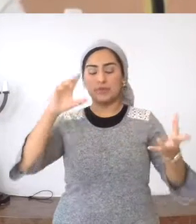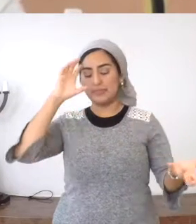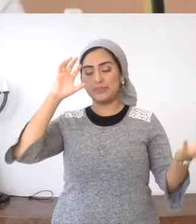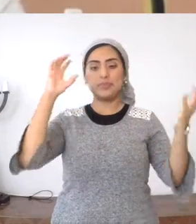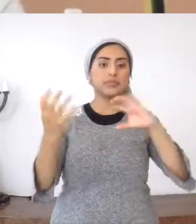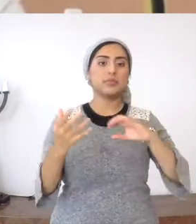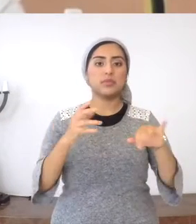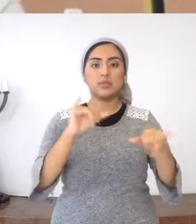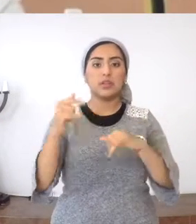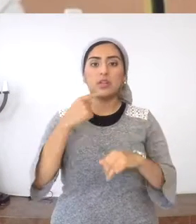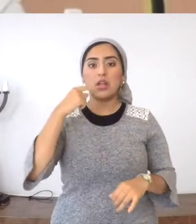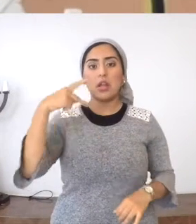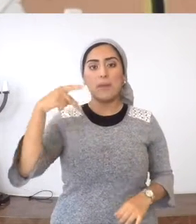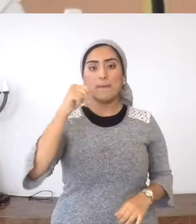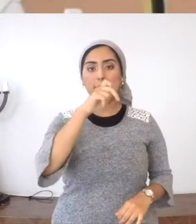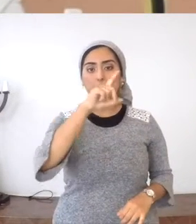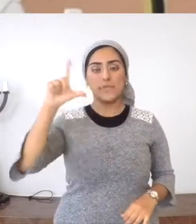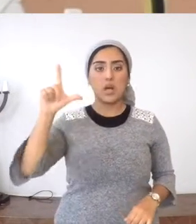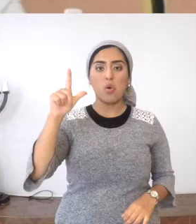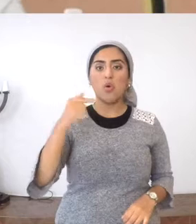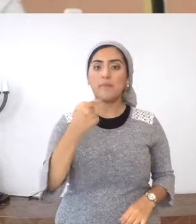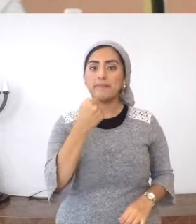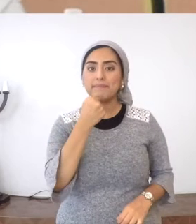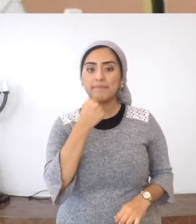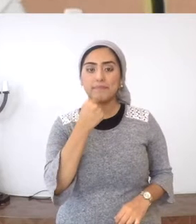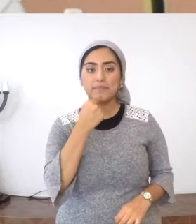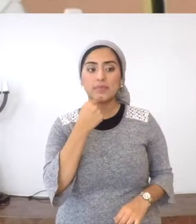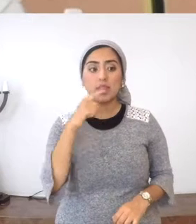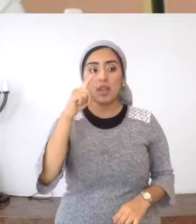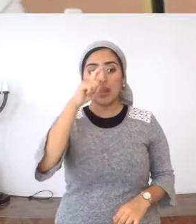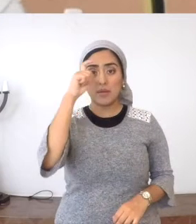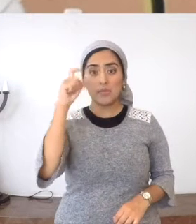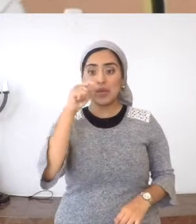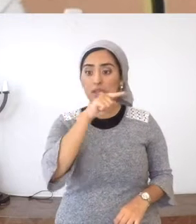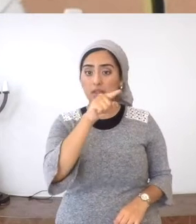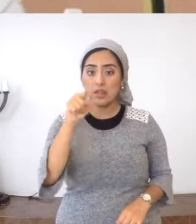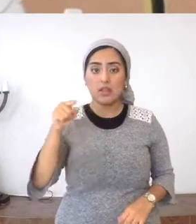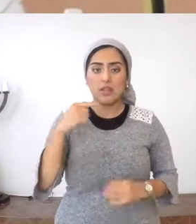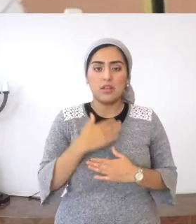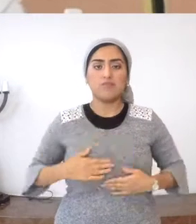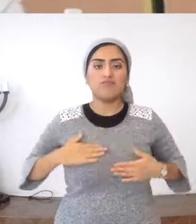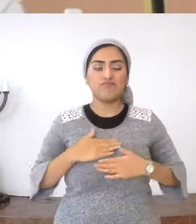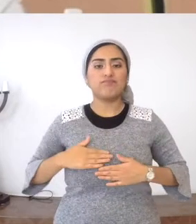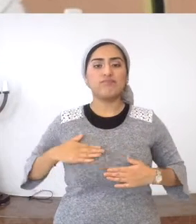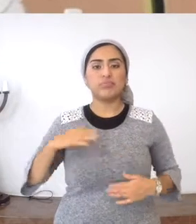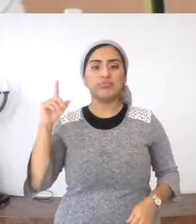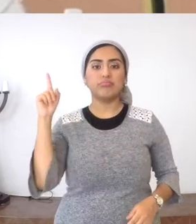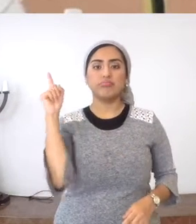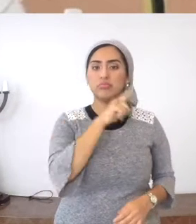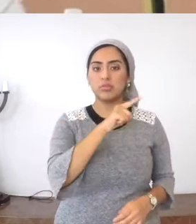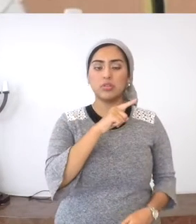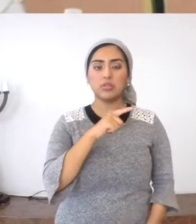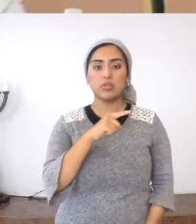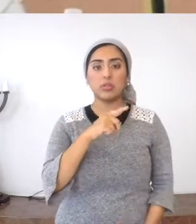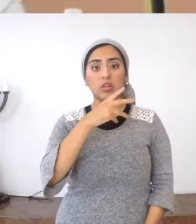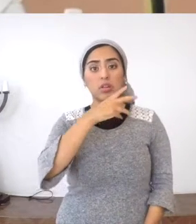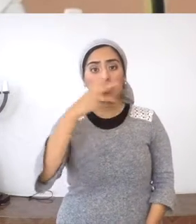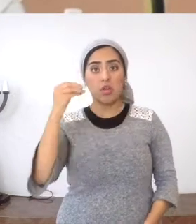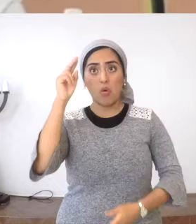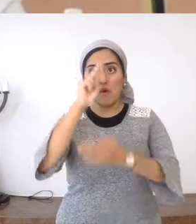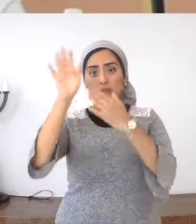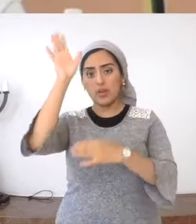tiempo Del milenio Tendrán Tendrán decir Como dice Rav Shaul Inspirado por El Baja Codes Porque no Se complacieron En la